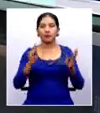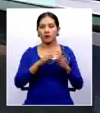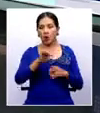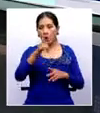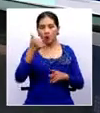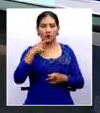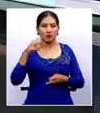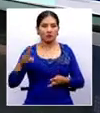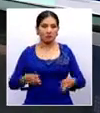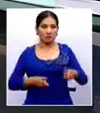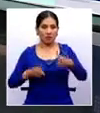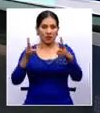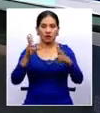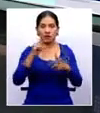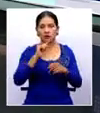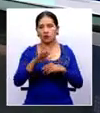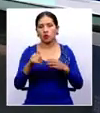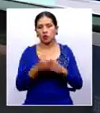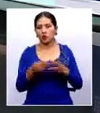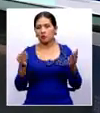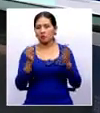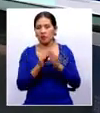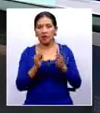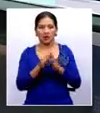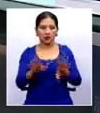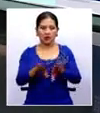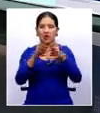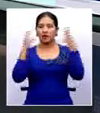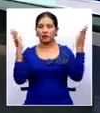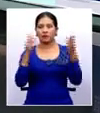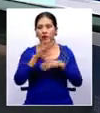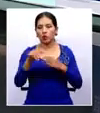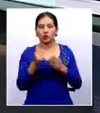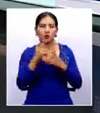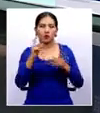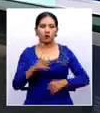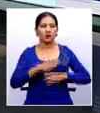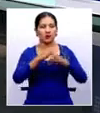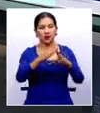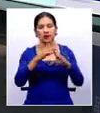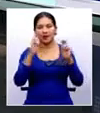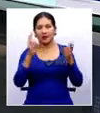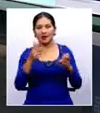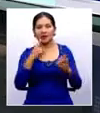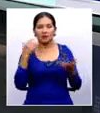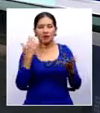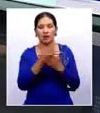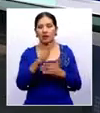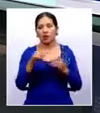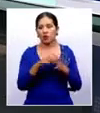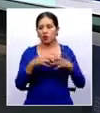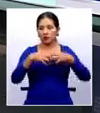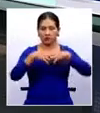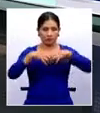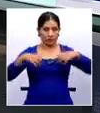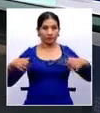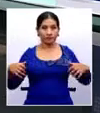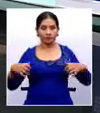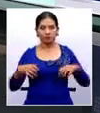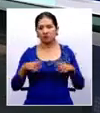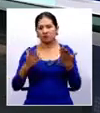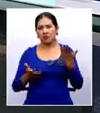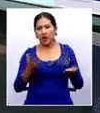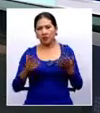una vía de diálogo más abierto para evitar llegar a estas tensiones de polarización? ¿No es muy